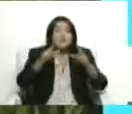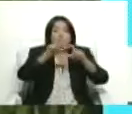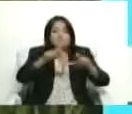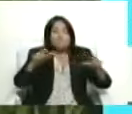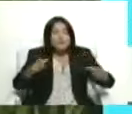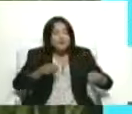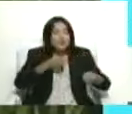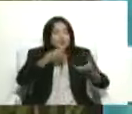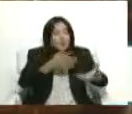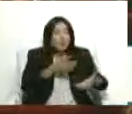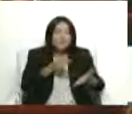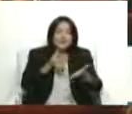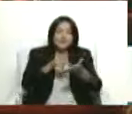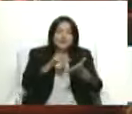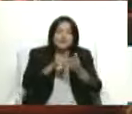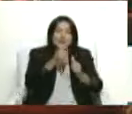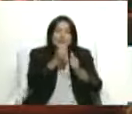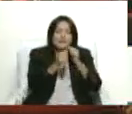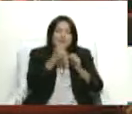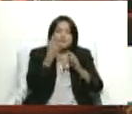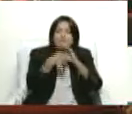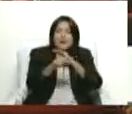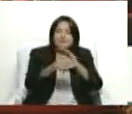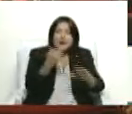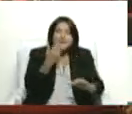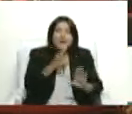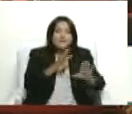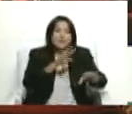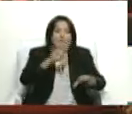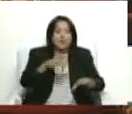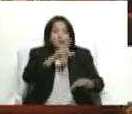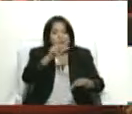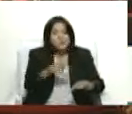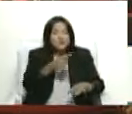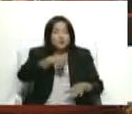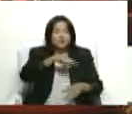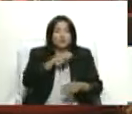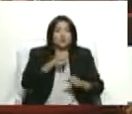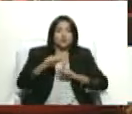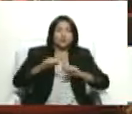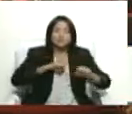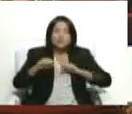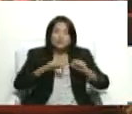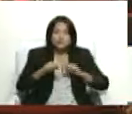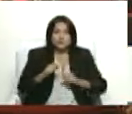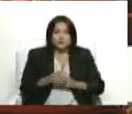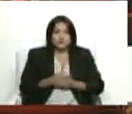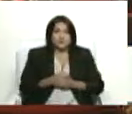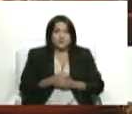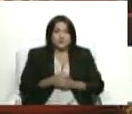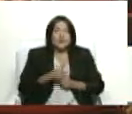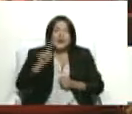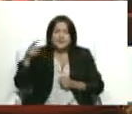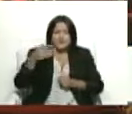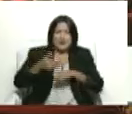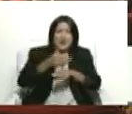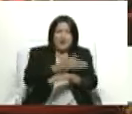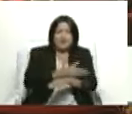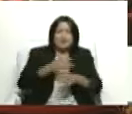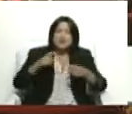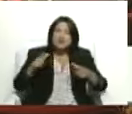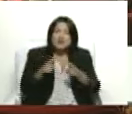pronuncie en favor de la defensa de nuestro Esequibo, y estamos trabajando, lo anunciábamos en la primera rueda de prensa,